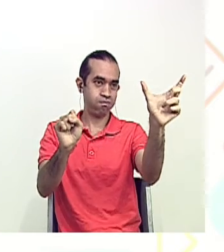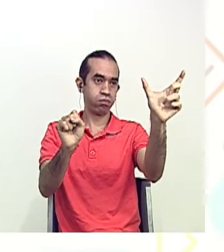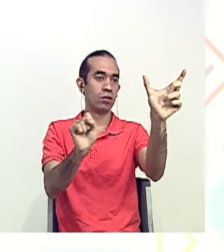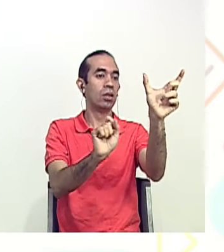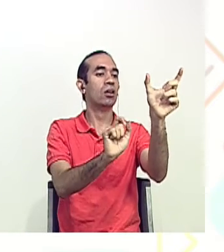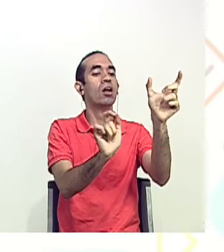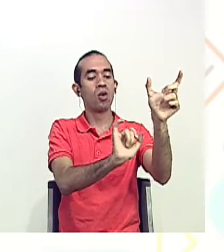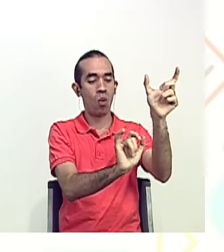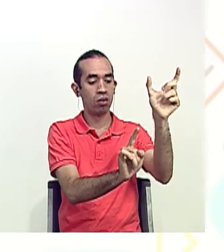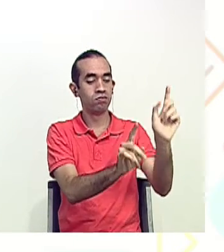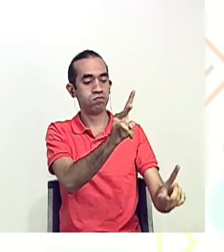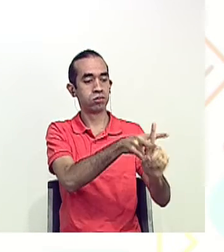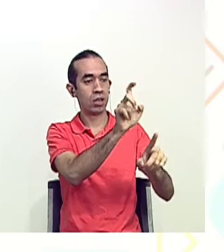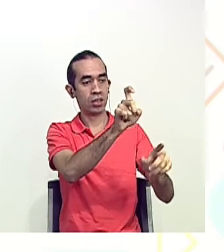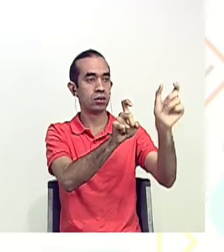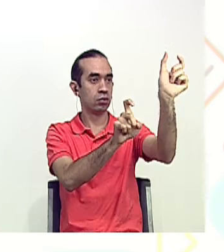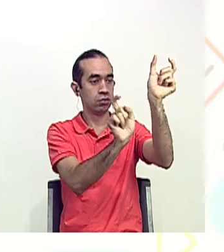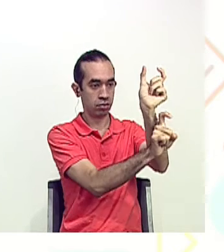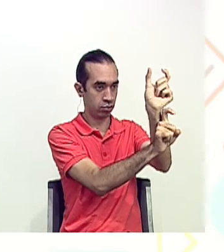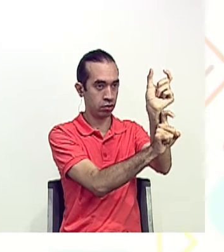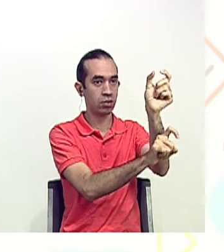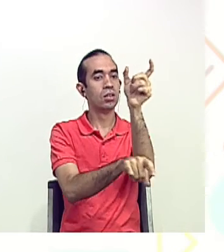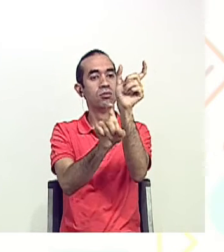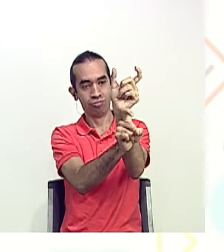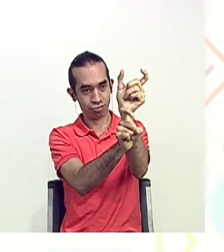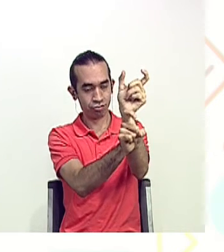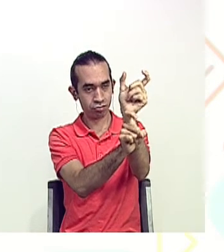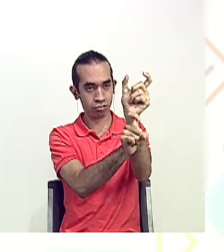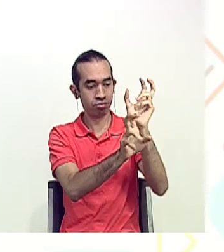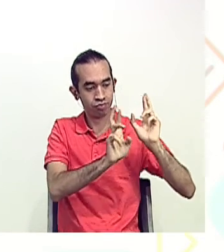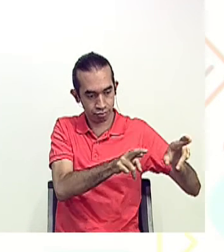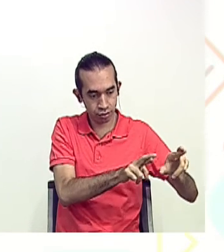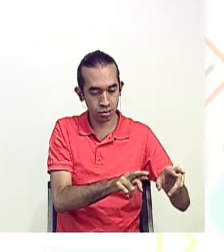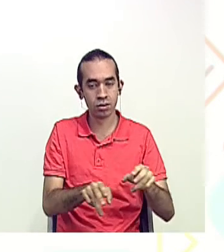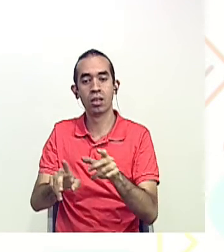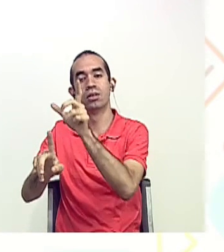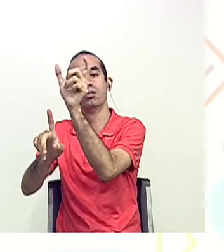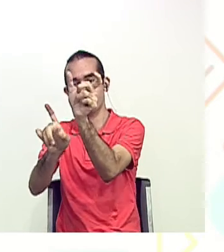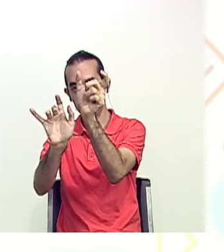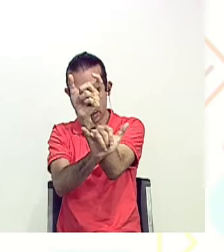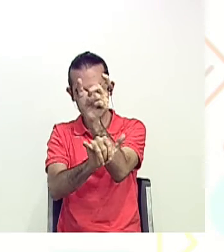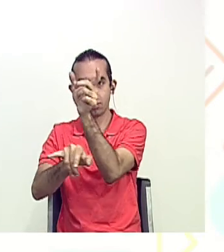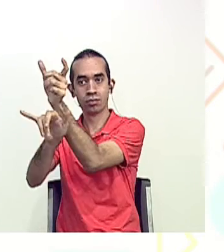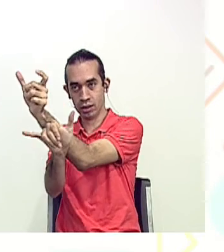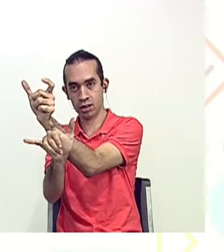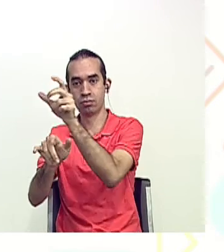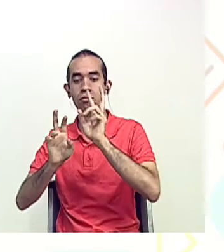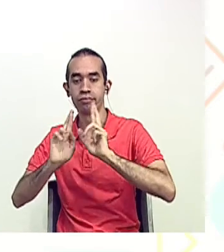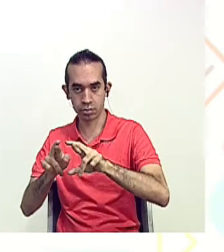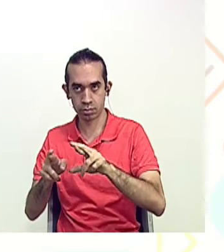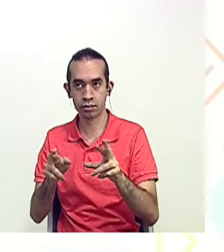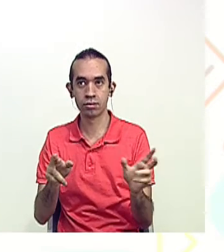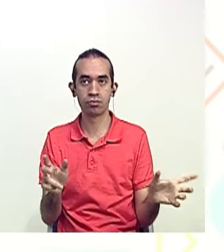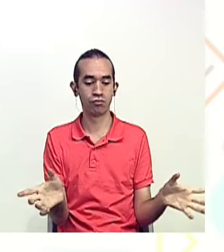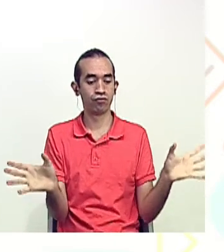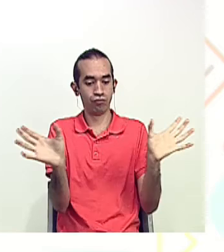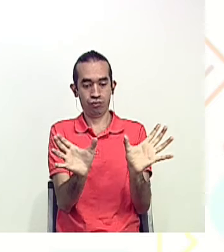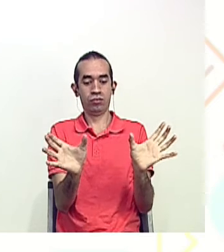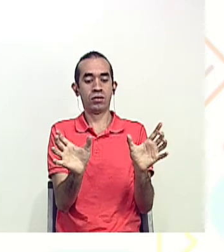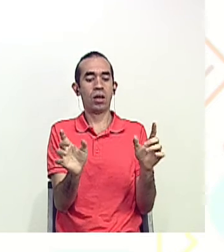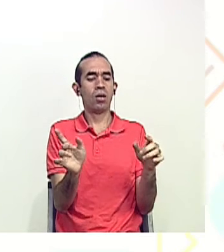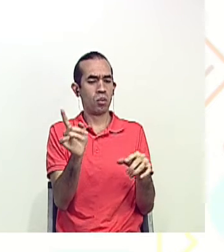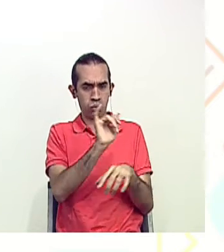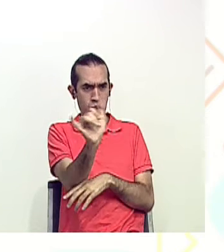respectivos, entonces podemos observar que caemos en un factor común, que es el A más B.